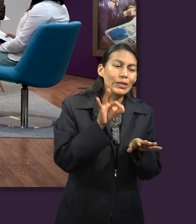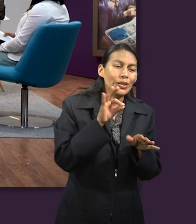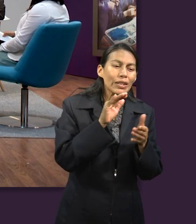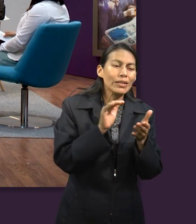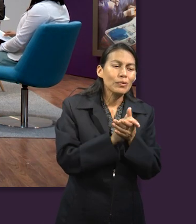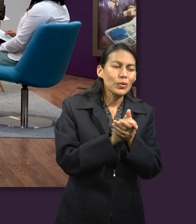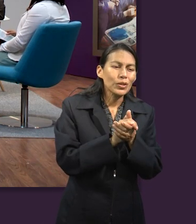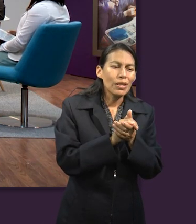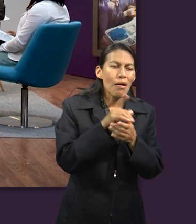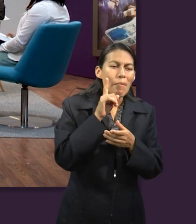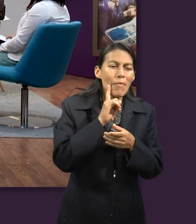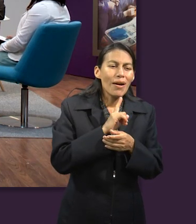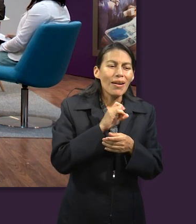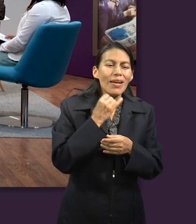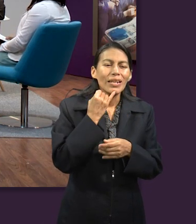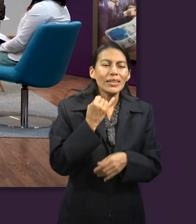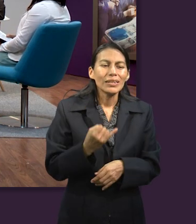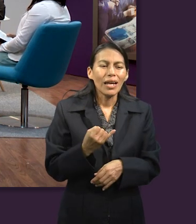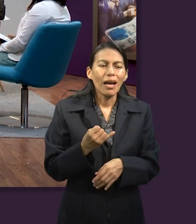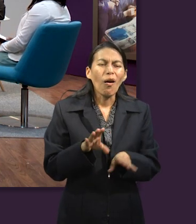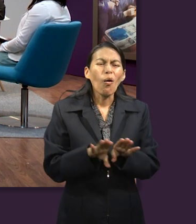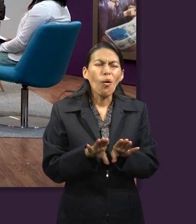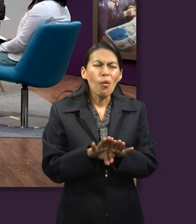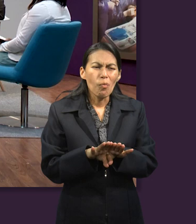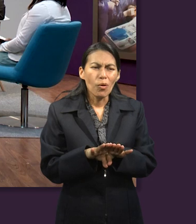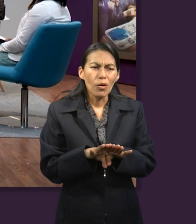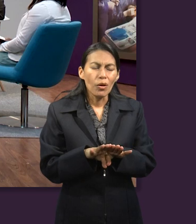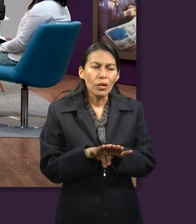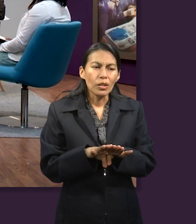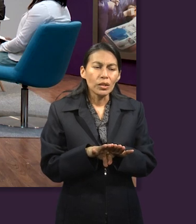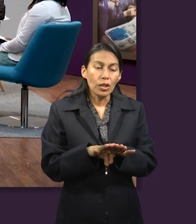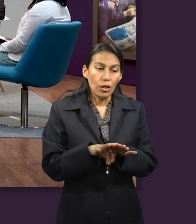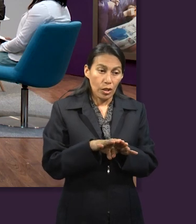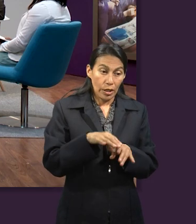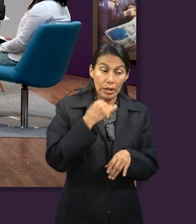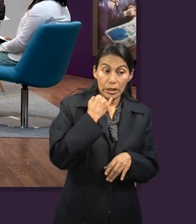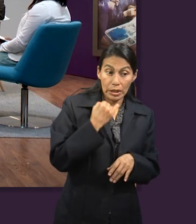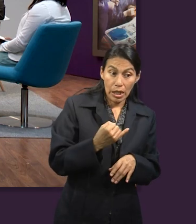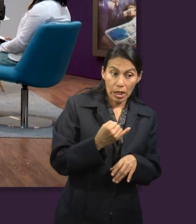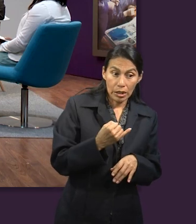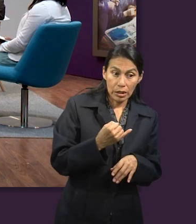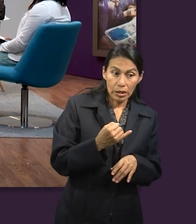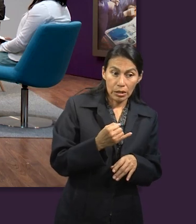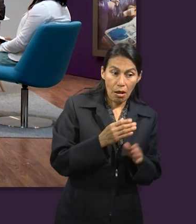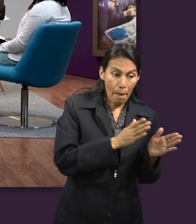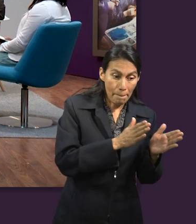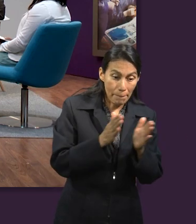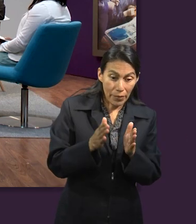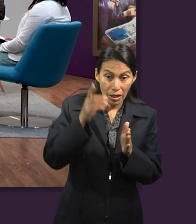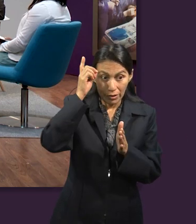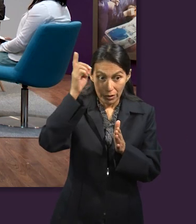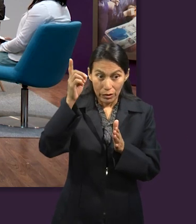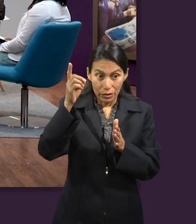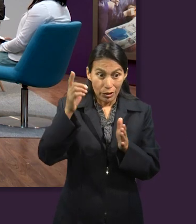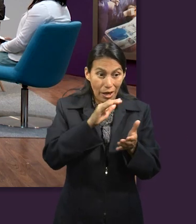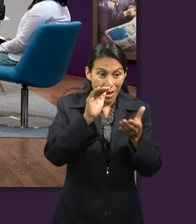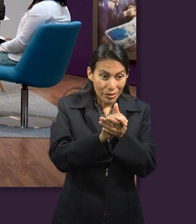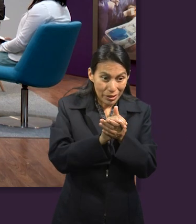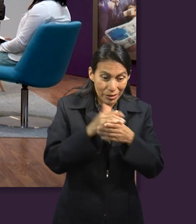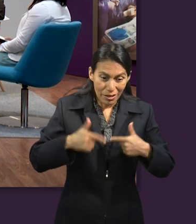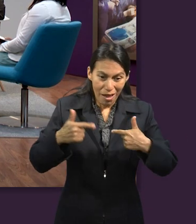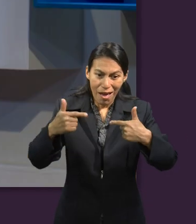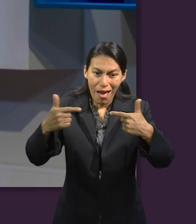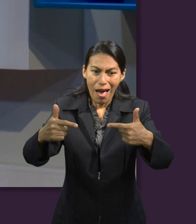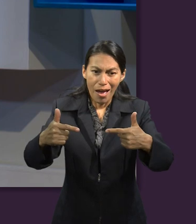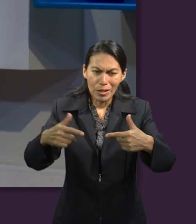esposa verdad en el momento en el que esa también iba a tomar su parte dentro del plan de dios quiera casarse